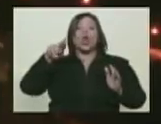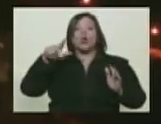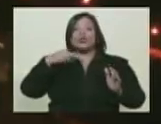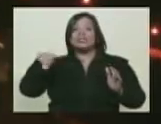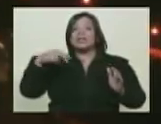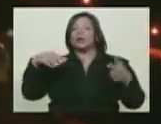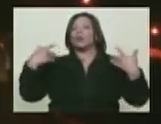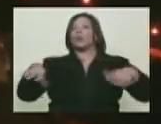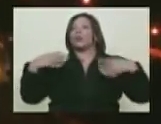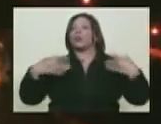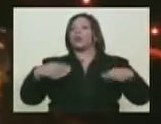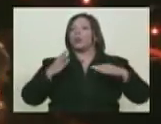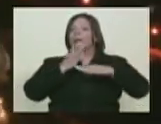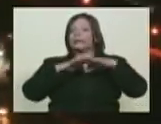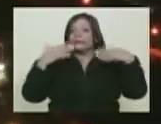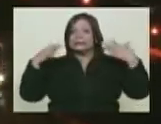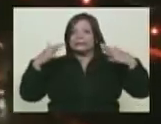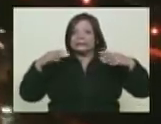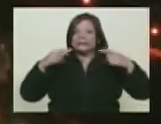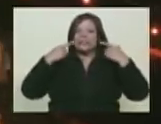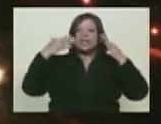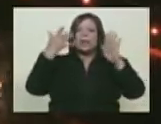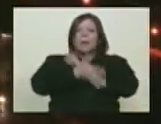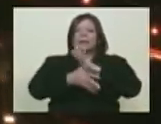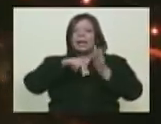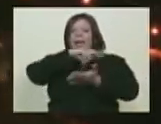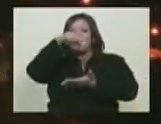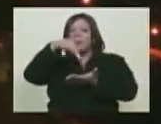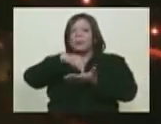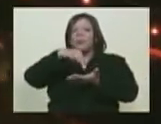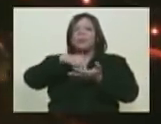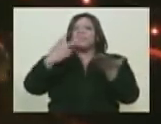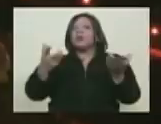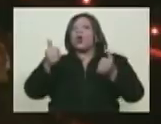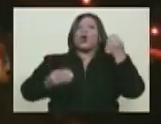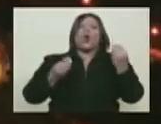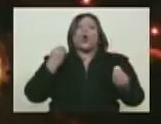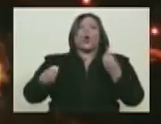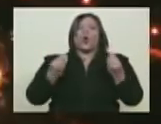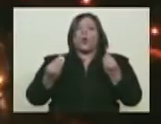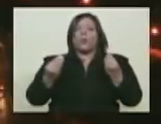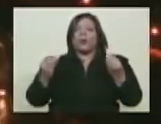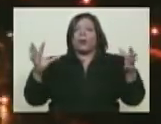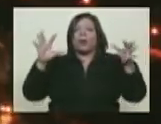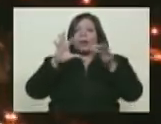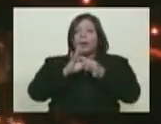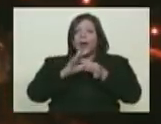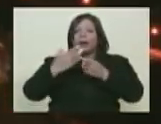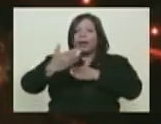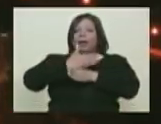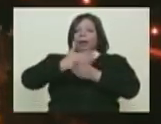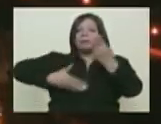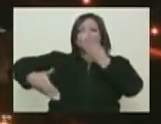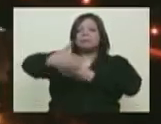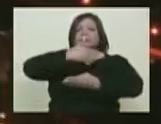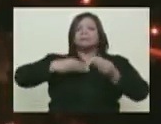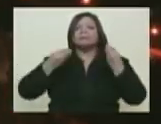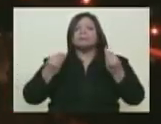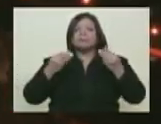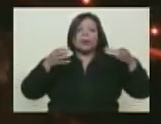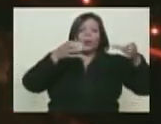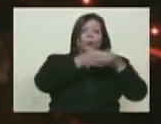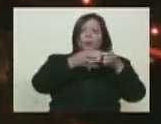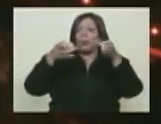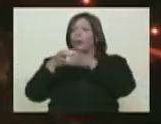gran incertidumbre, más allá de lo que pase con la República, es cómo se va a conseguir la convivencia entre